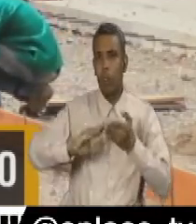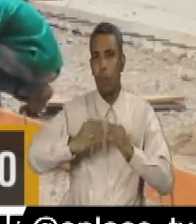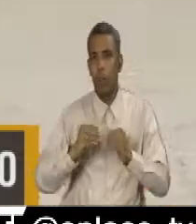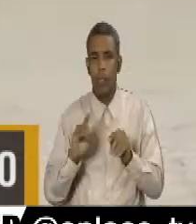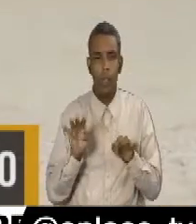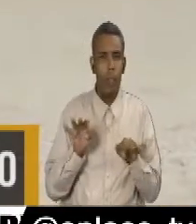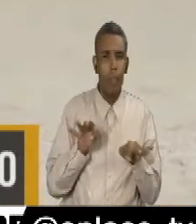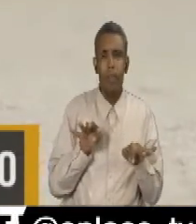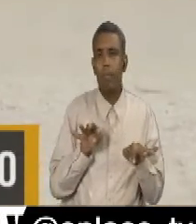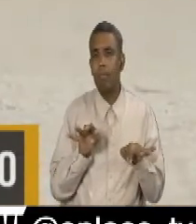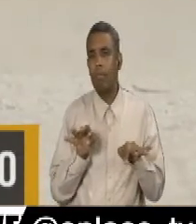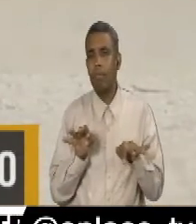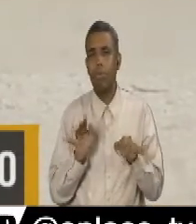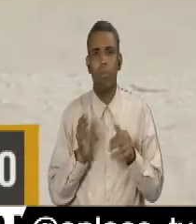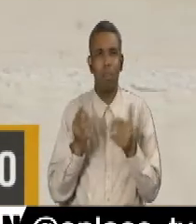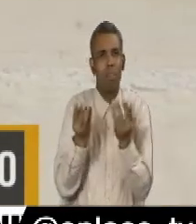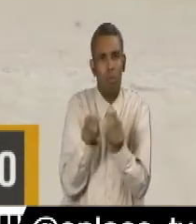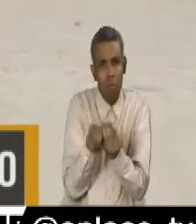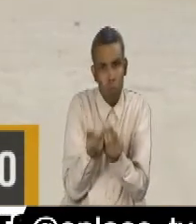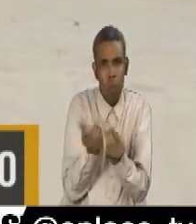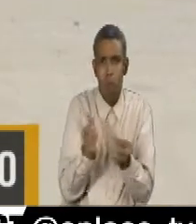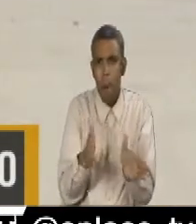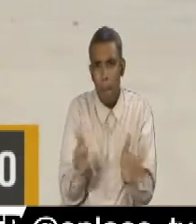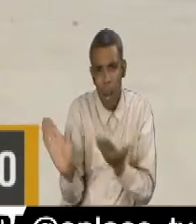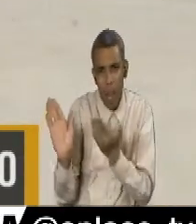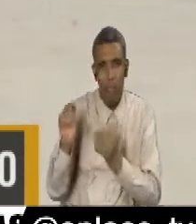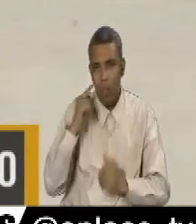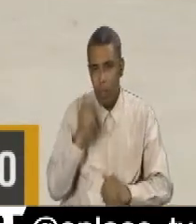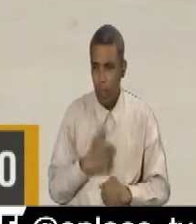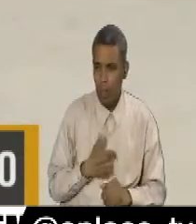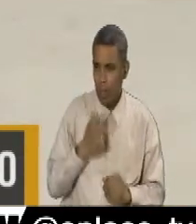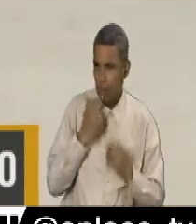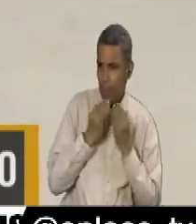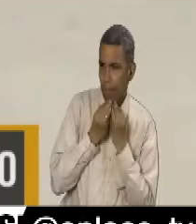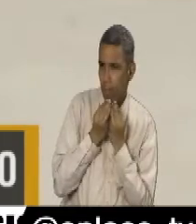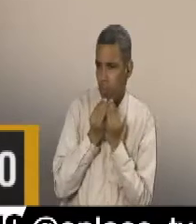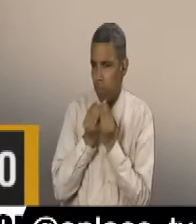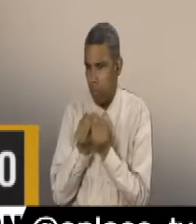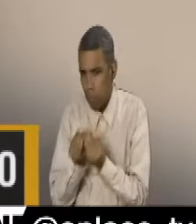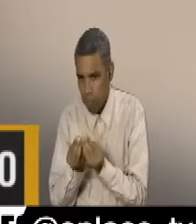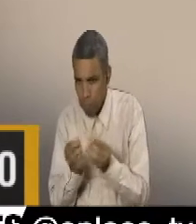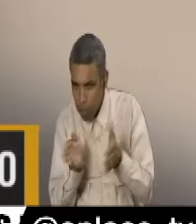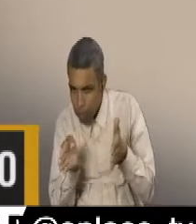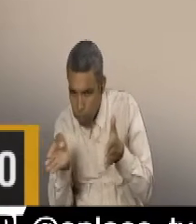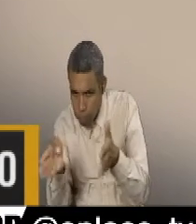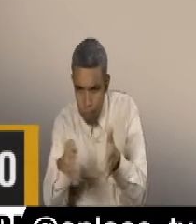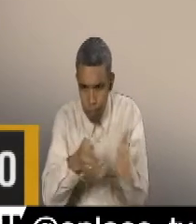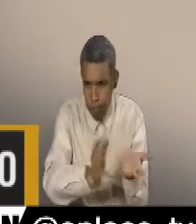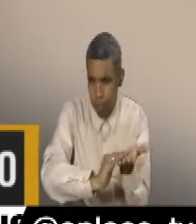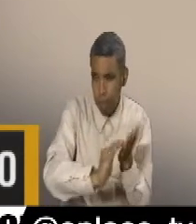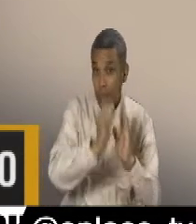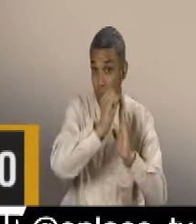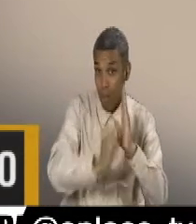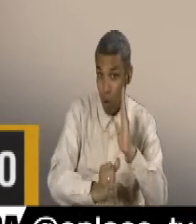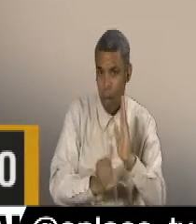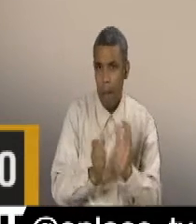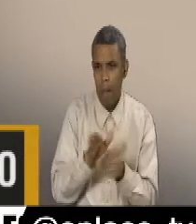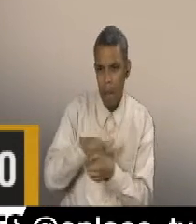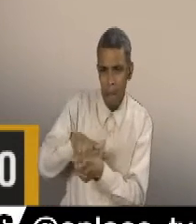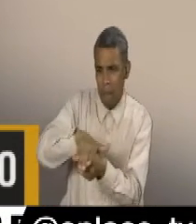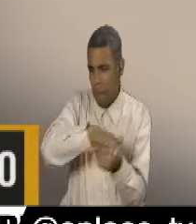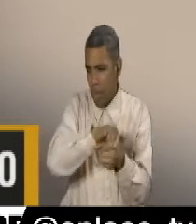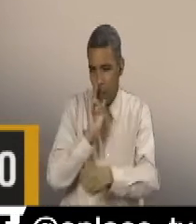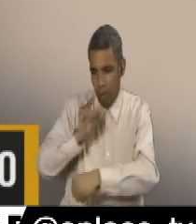de funcionarios del Departamento Nacional de Planeación, quienes escogieron este proyecto como modelo a nivel país para el control, inspección